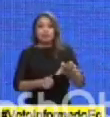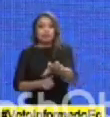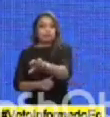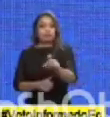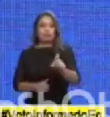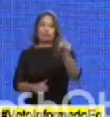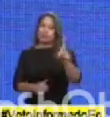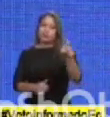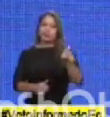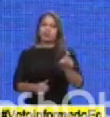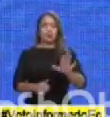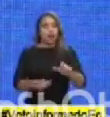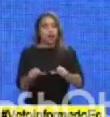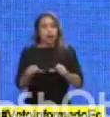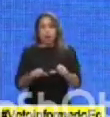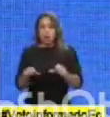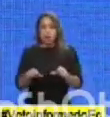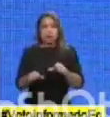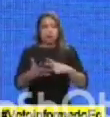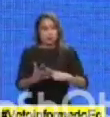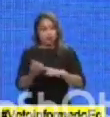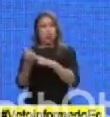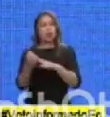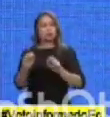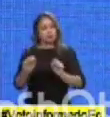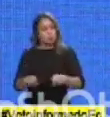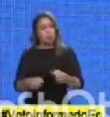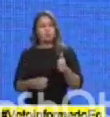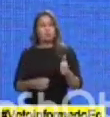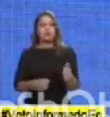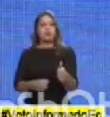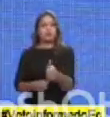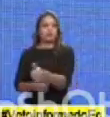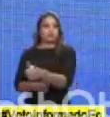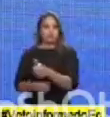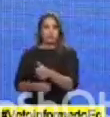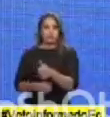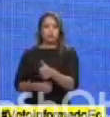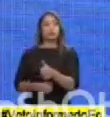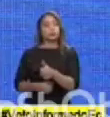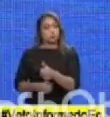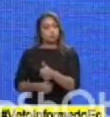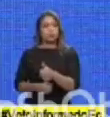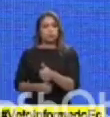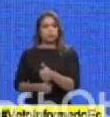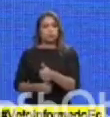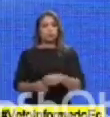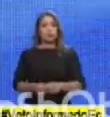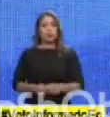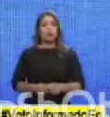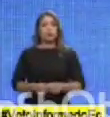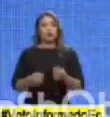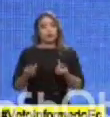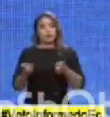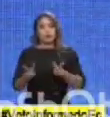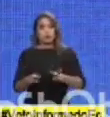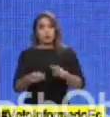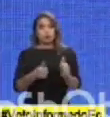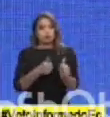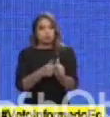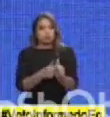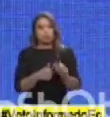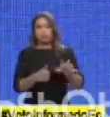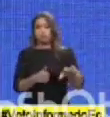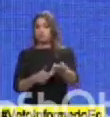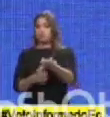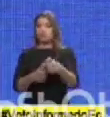forma de administrar que pueda administrar sus recursos y que pueda de una manera también asistir por su cercanía a